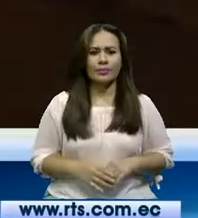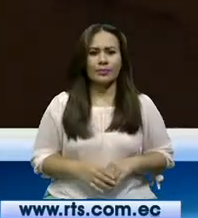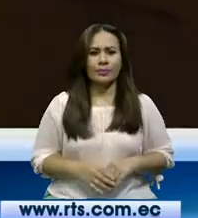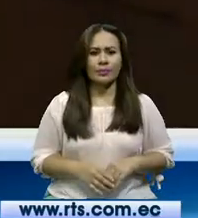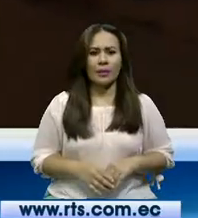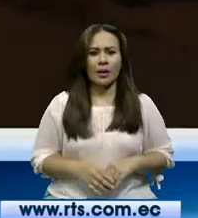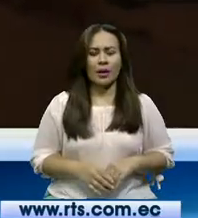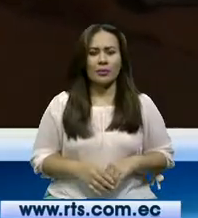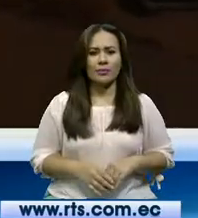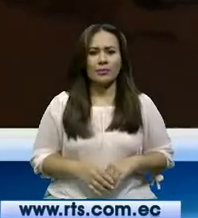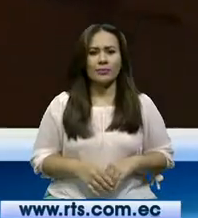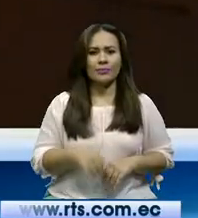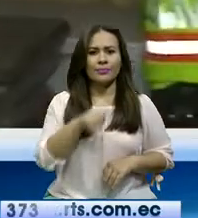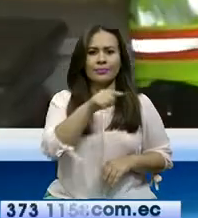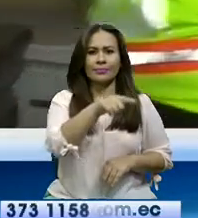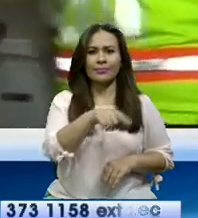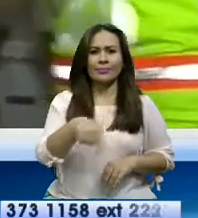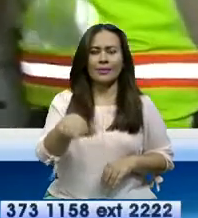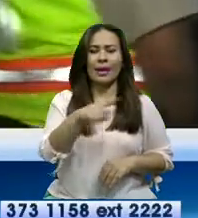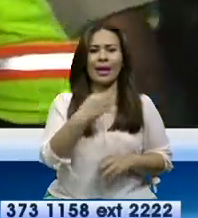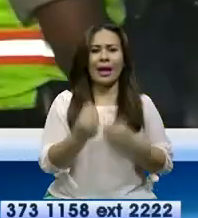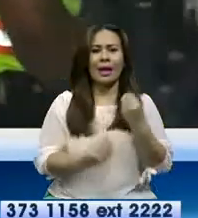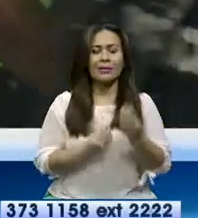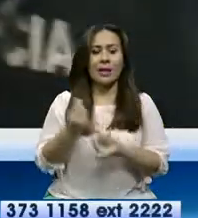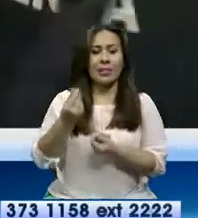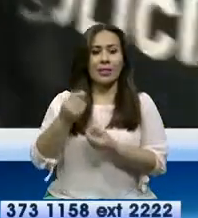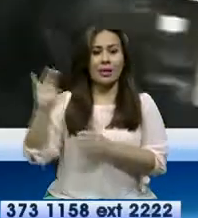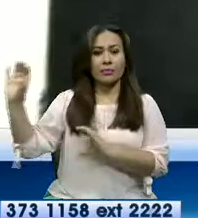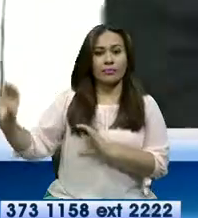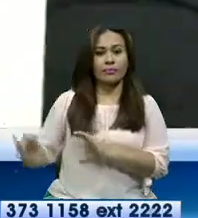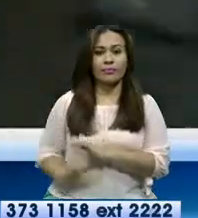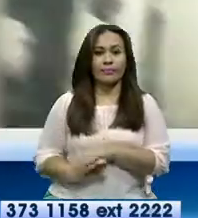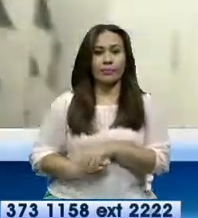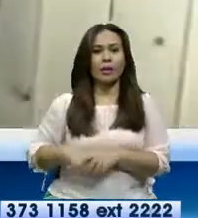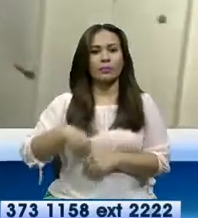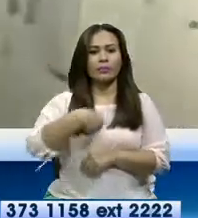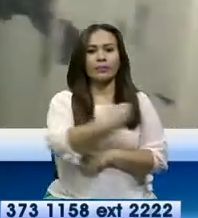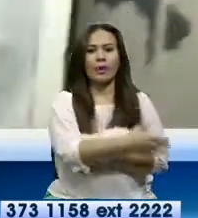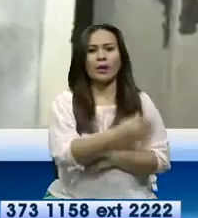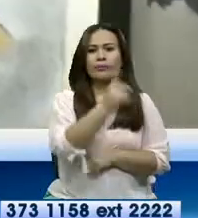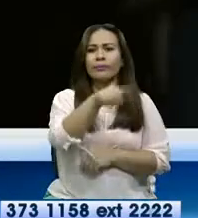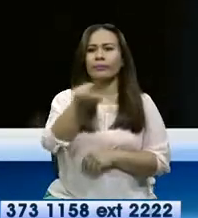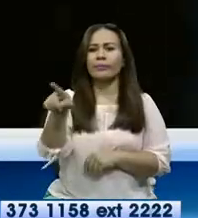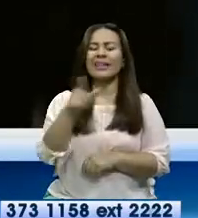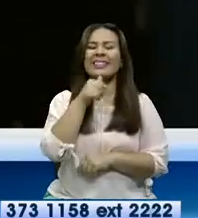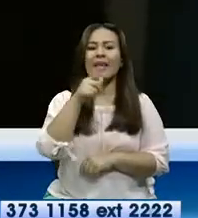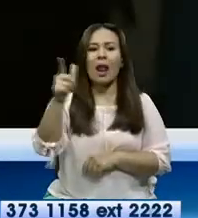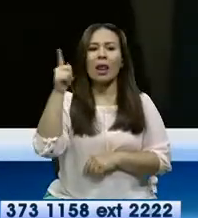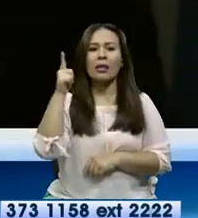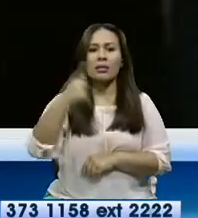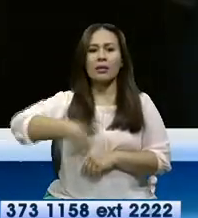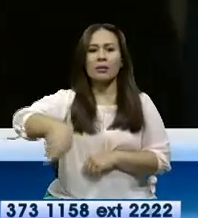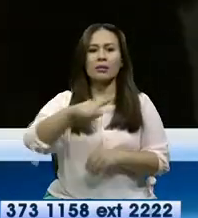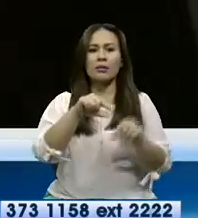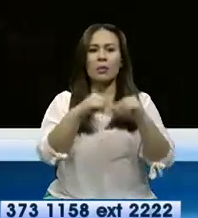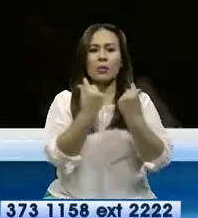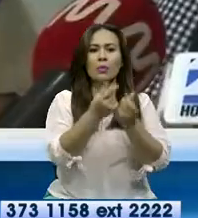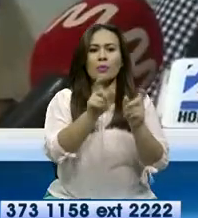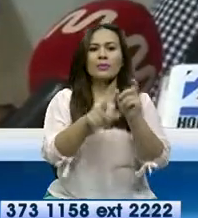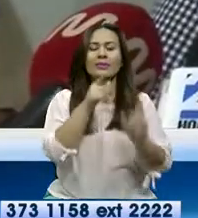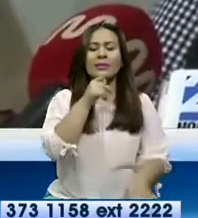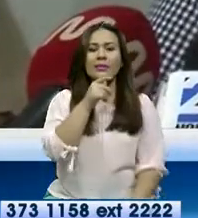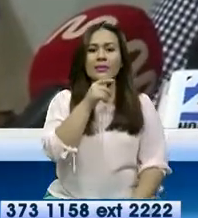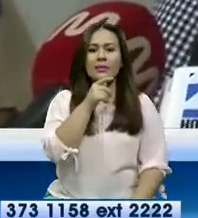el resto de actividades para hacer un lavado de dinero y de activos. El presunto líder de esta red delictiva sería